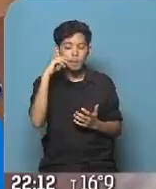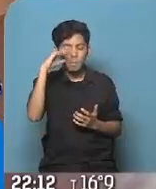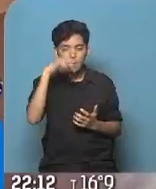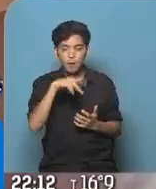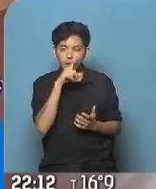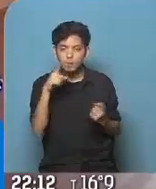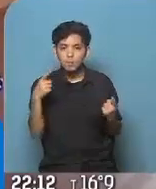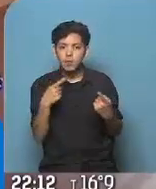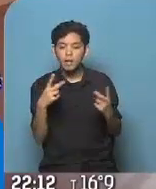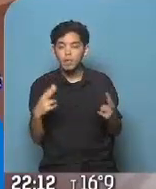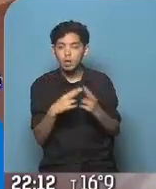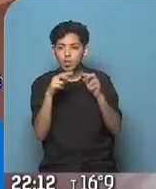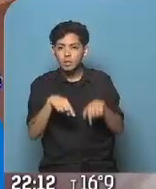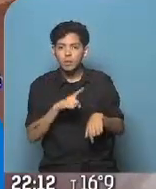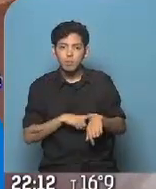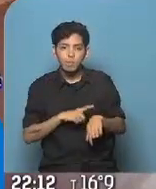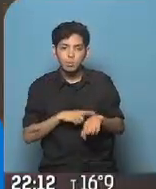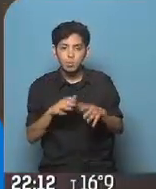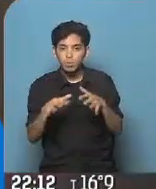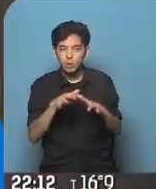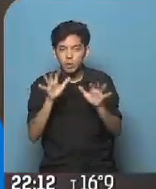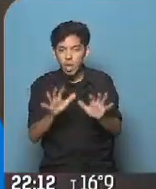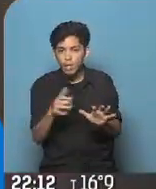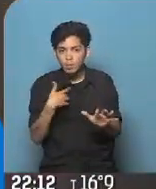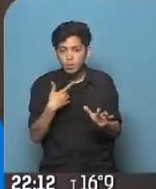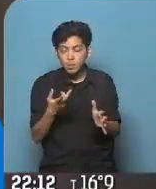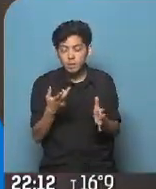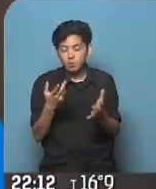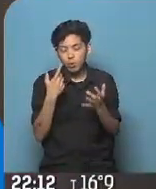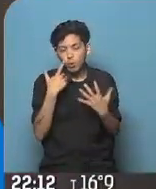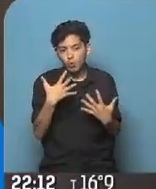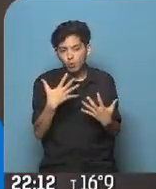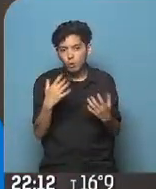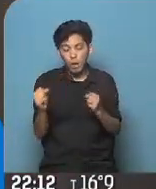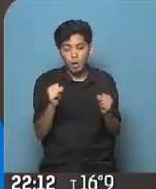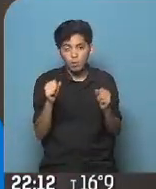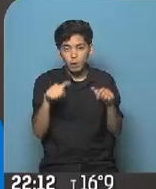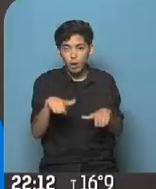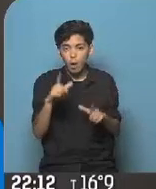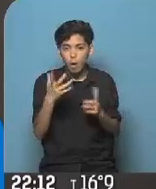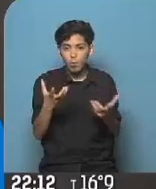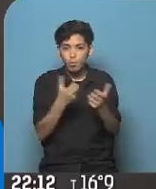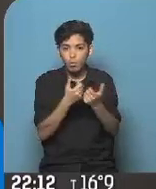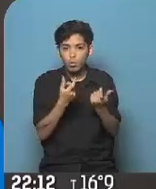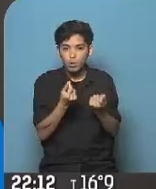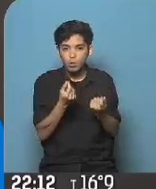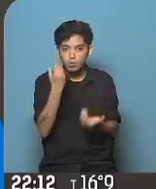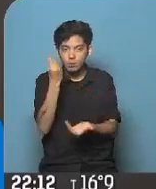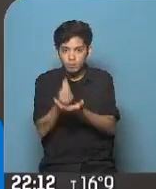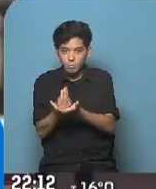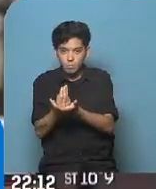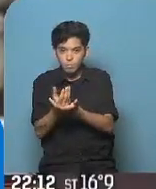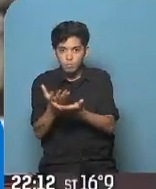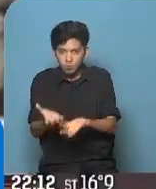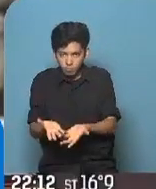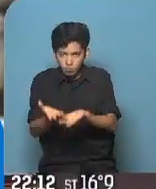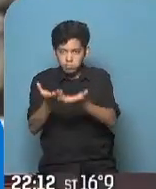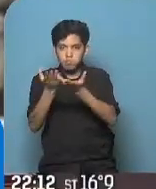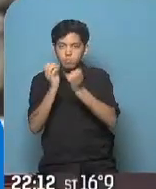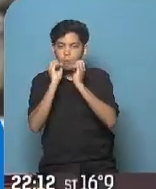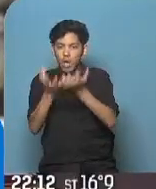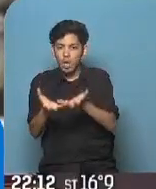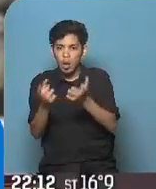con este momento, con este hecho, y obviamente reaccionó la bolsa diciendo, bueno, nuestro candidato se está yendo para arriba. Ahora, se está yendo